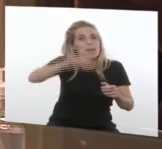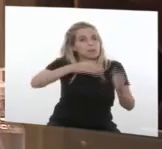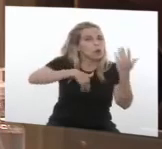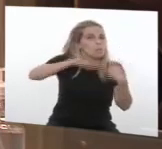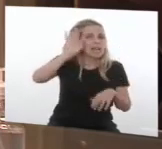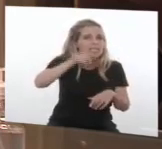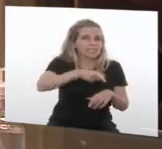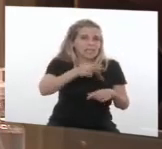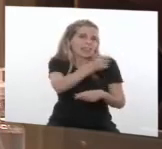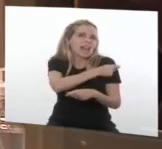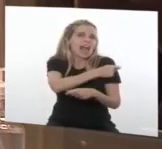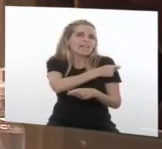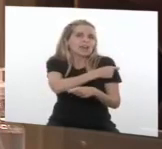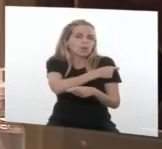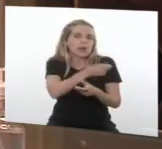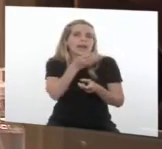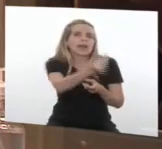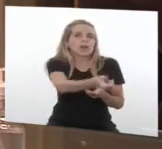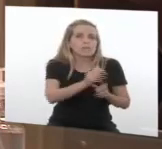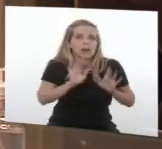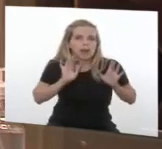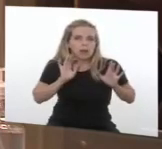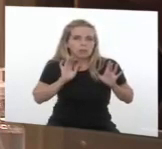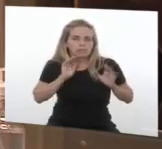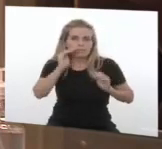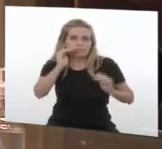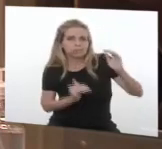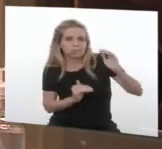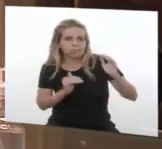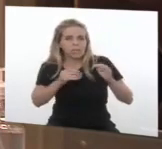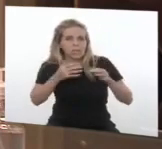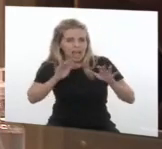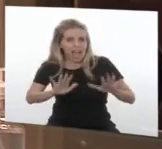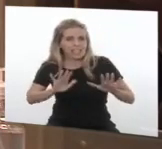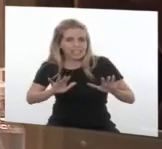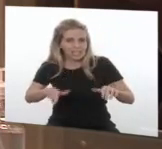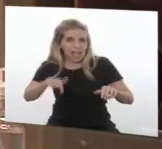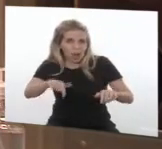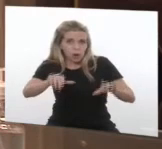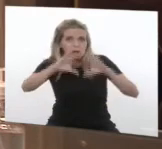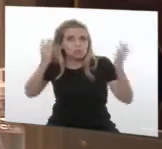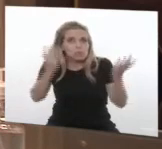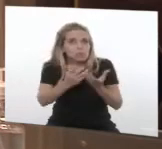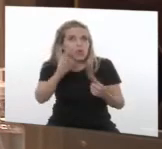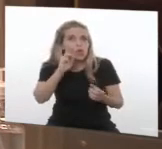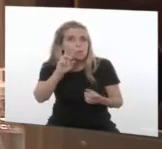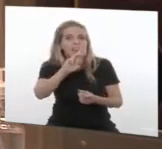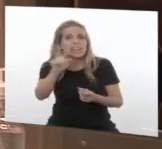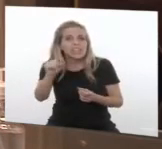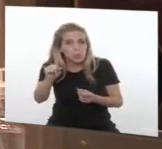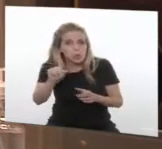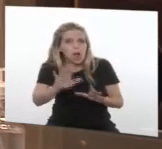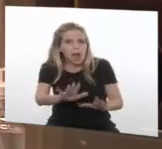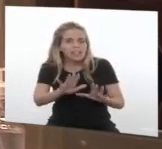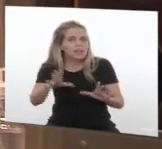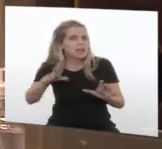vuelta. Francia. Porque cuando uno ve que la curva esta se está